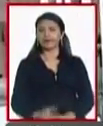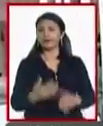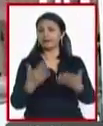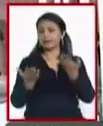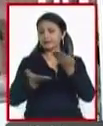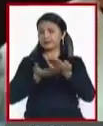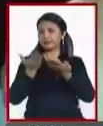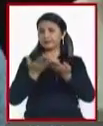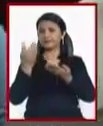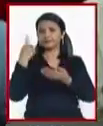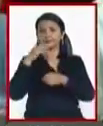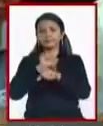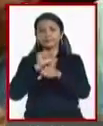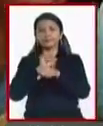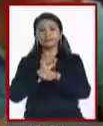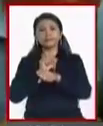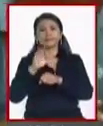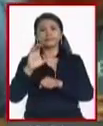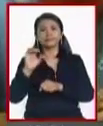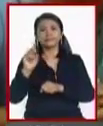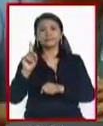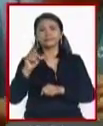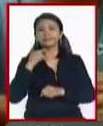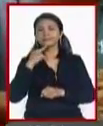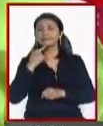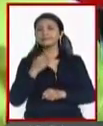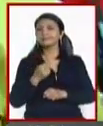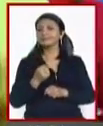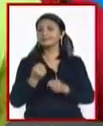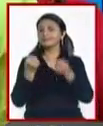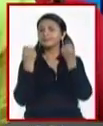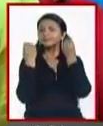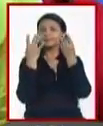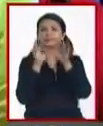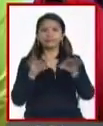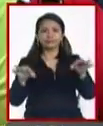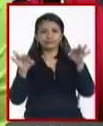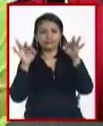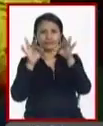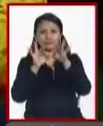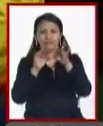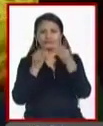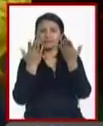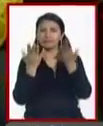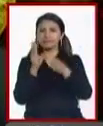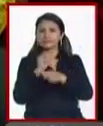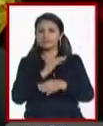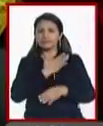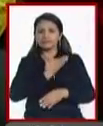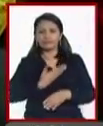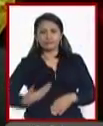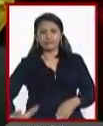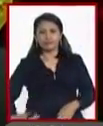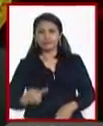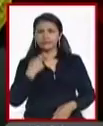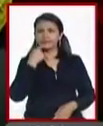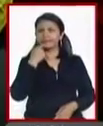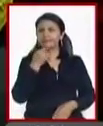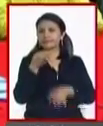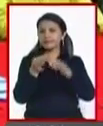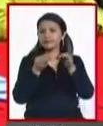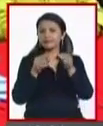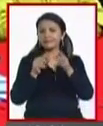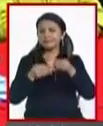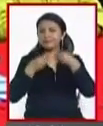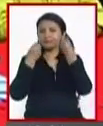fue sencillo, pero para los trabajadores de la Central Obrera Departamental fue con mucha importancia, ya que el mismo presidente del Tribunal Constitucional